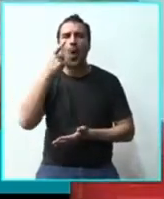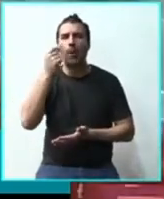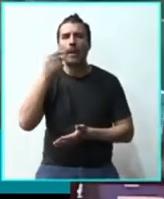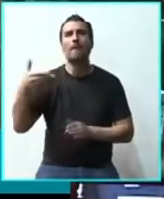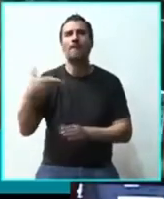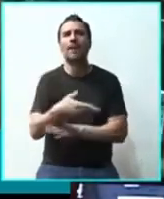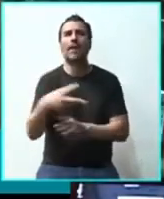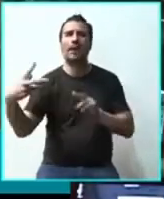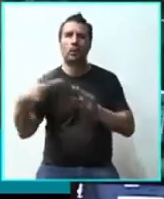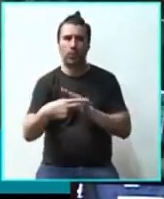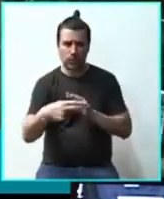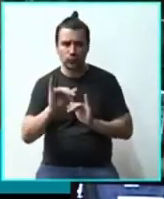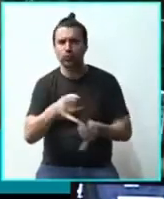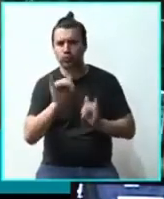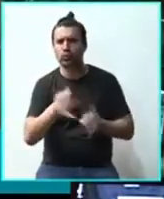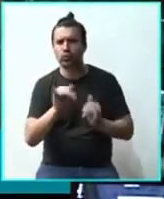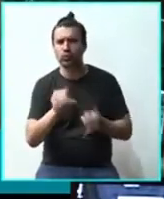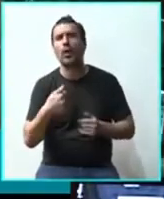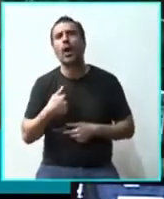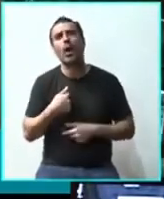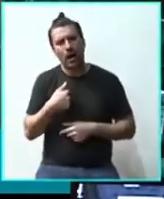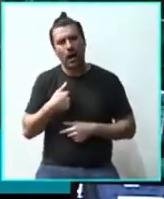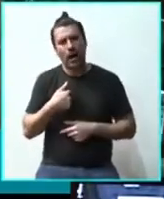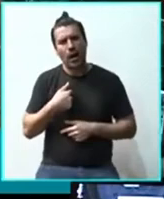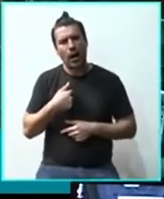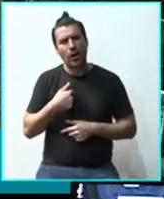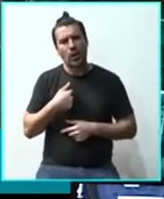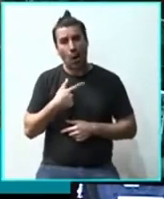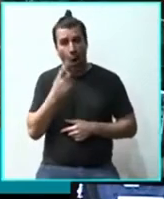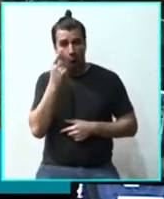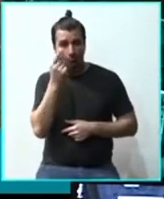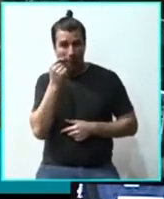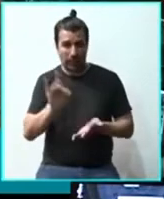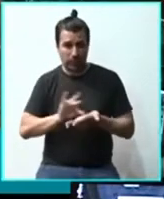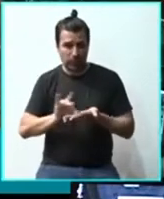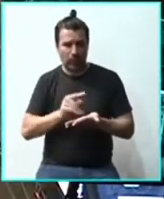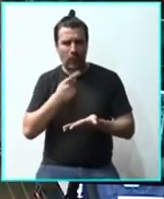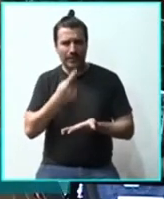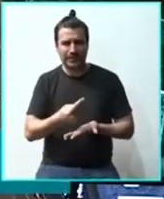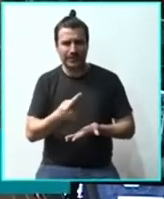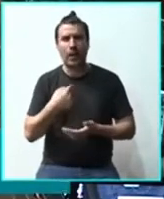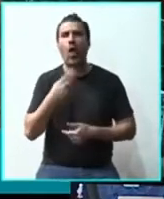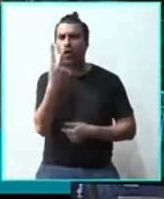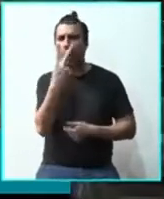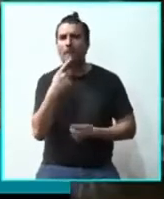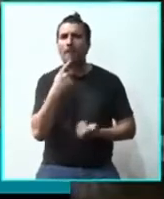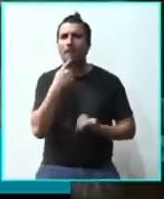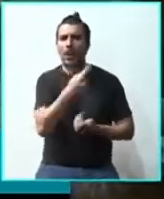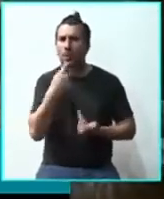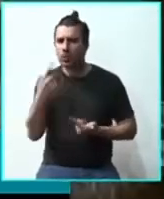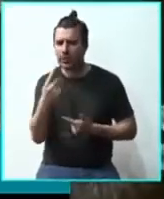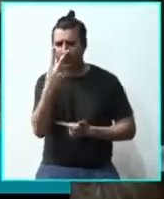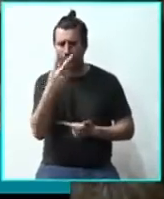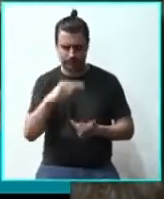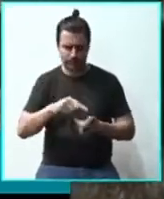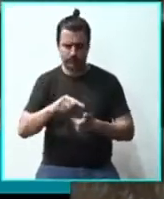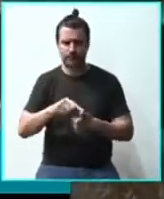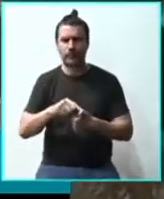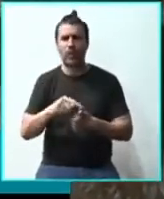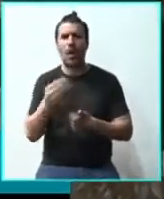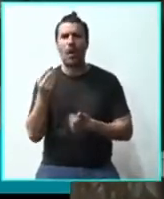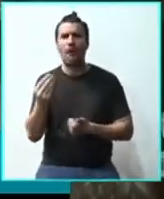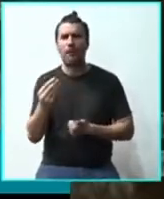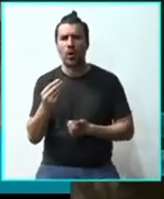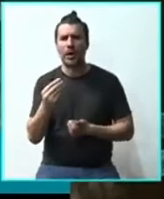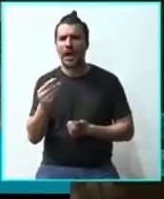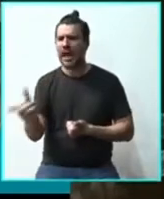No, dos preguntas a la diputada, porque realmente no entiendo. No entiendo, uno, ¿por qué dice que no hay un